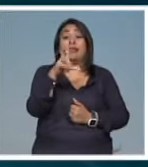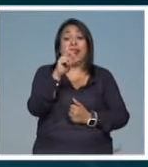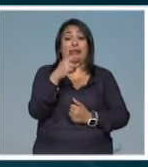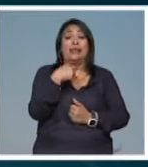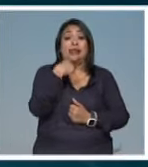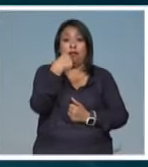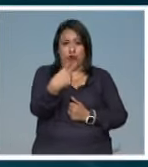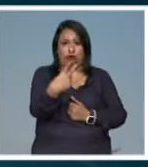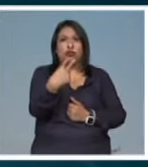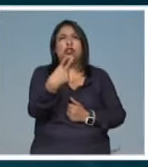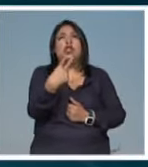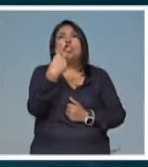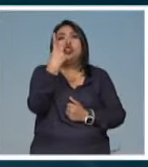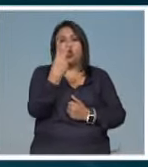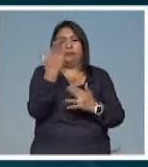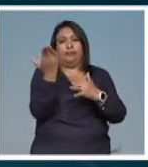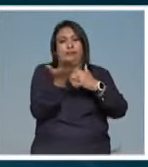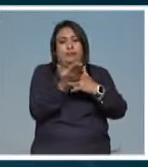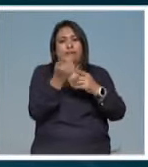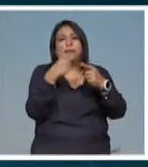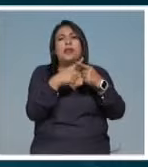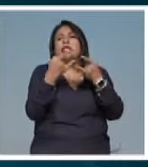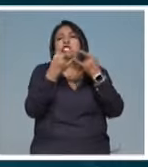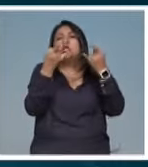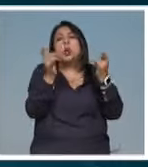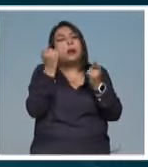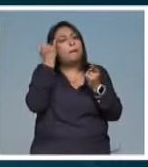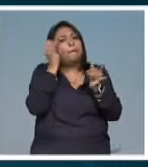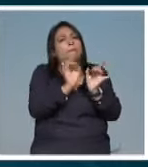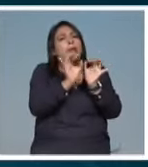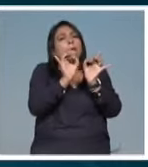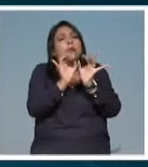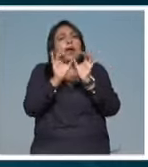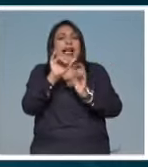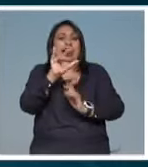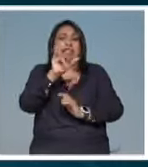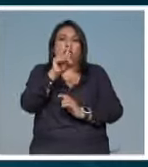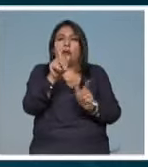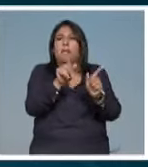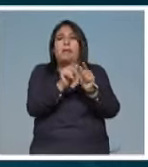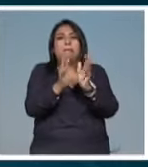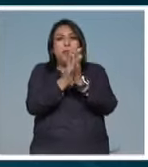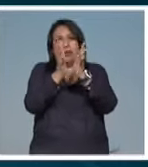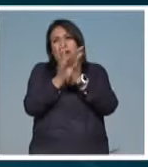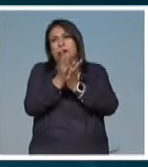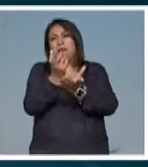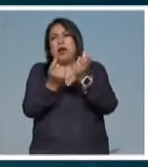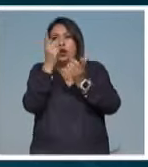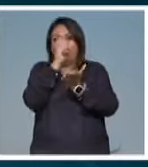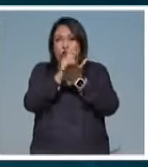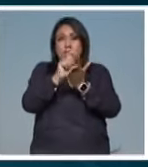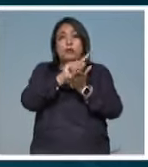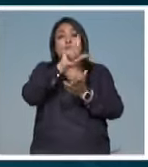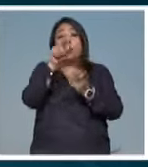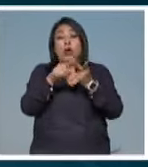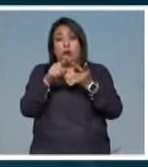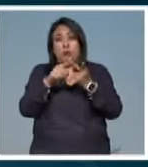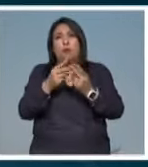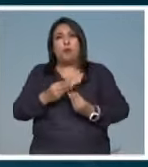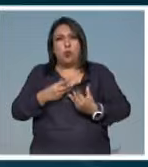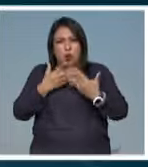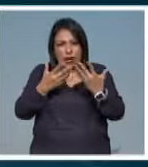están en dos apartados. El primero, que es un anecdotario breve donde hay participación de algunos escritores, y luego ya el